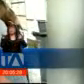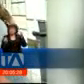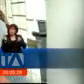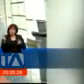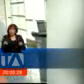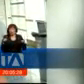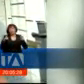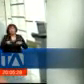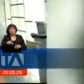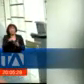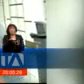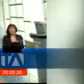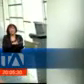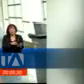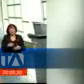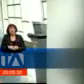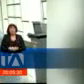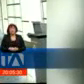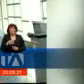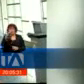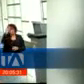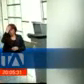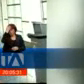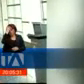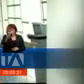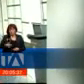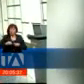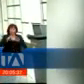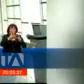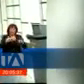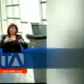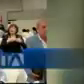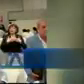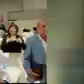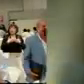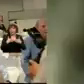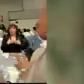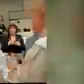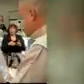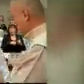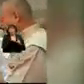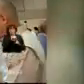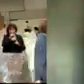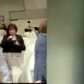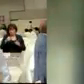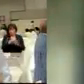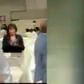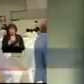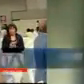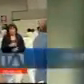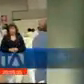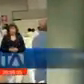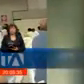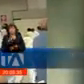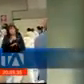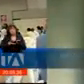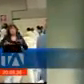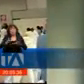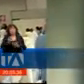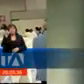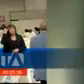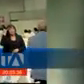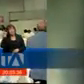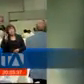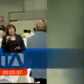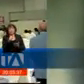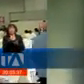educativo a través de la entrega de equipos informáticos. Compartir ideas, proyectos que tenemos nosotros,